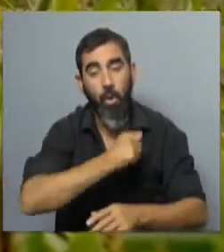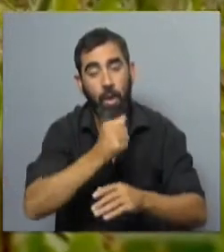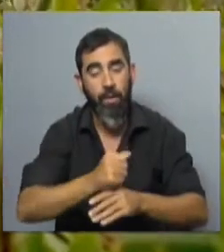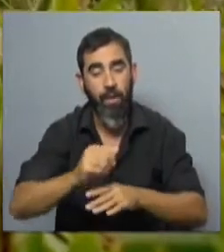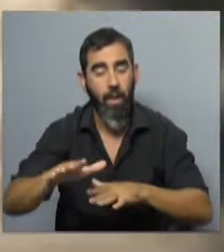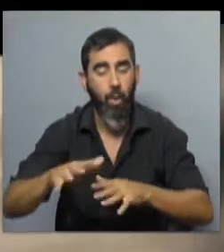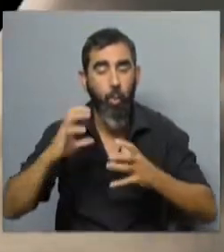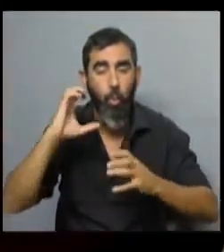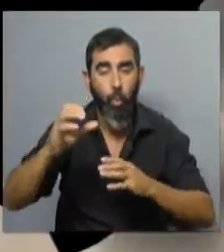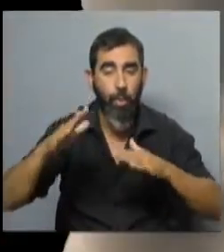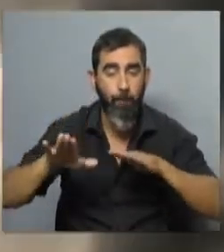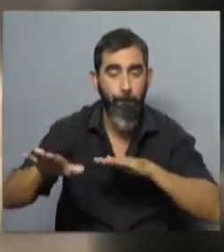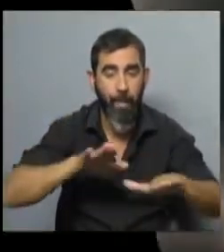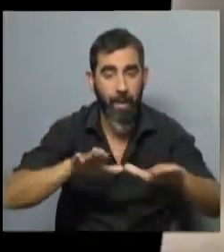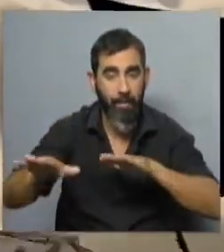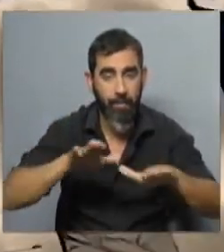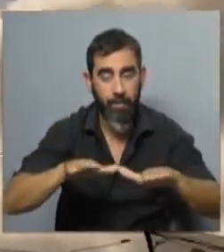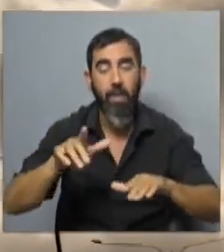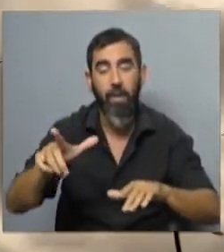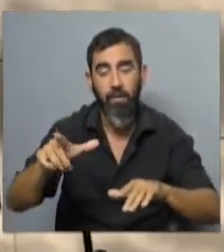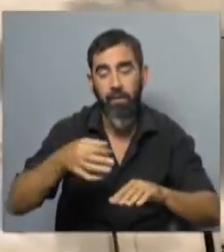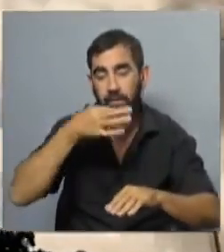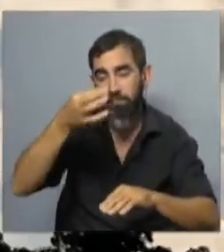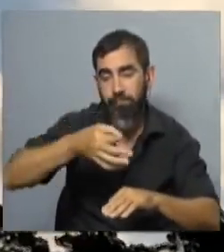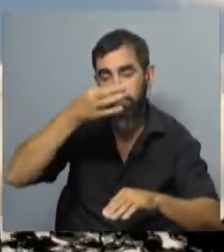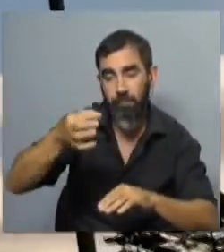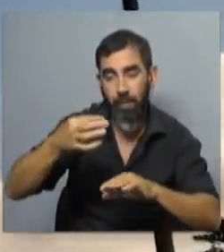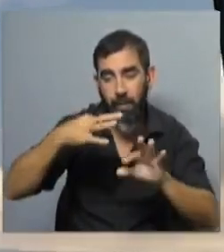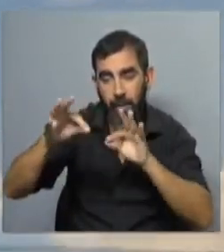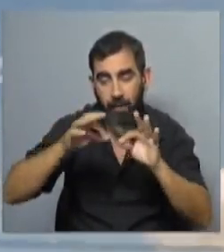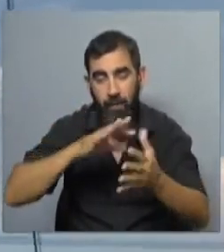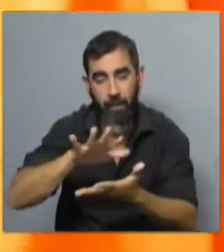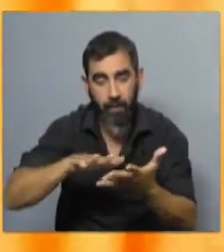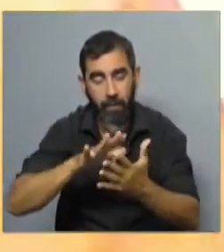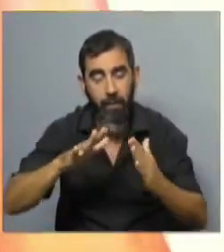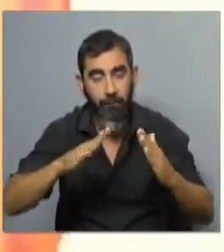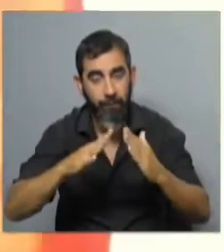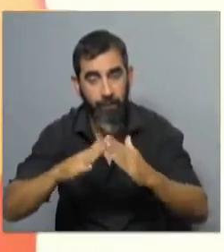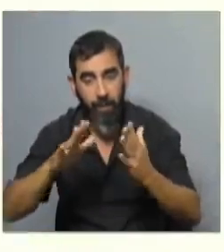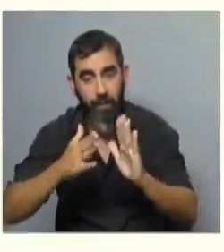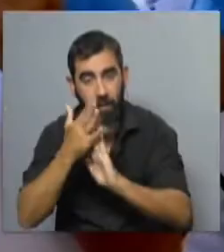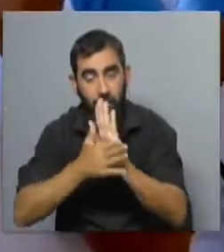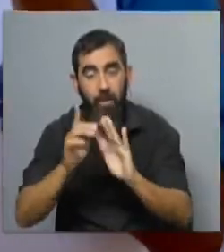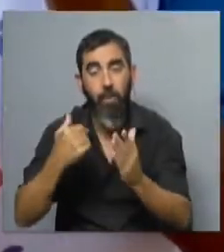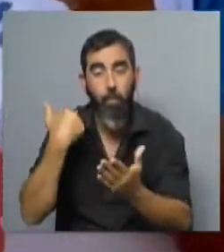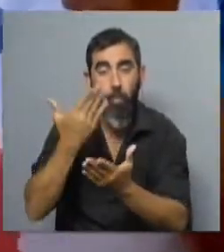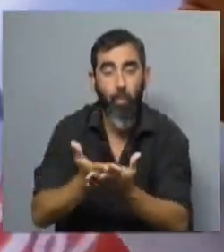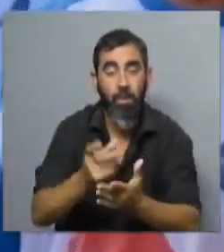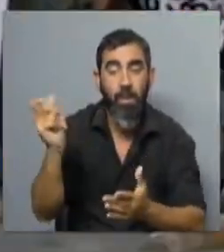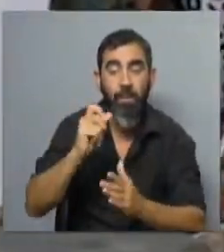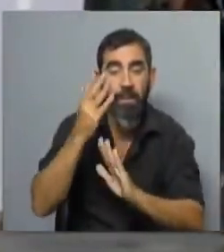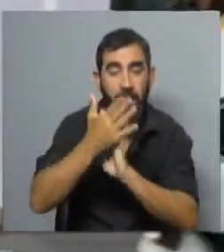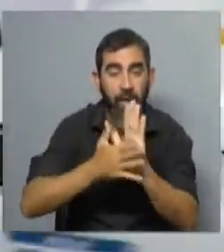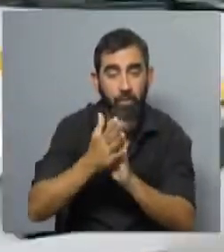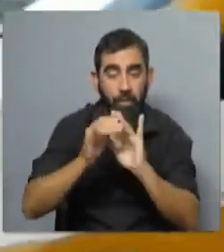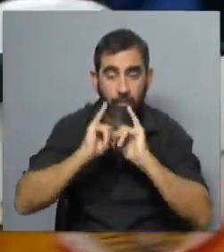Patín Club. Allí habrá un acto donde se brindará una descripción general de la situación habitacional del país y se harán propuestas en el marco de la emergencia nacional